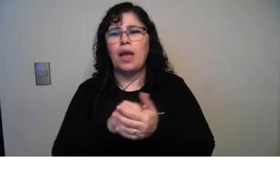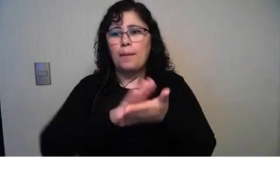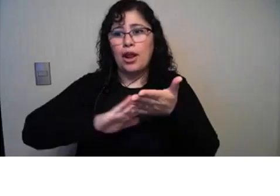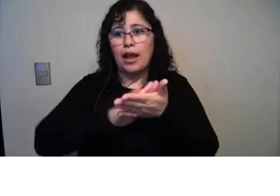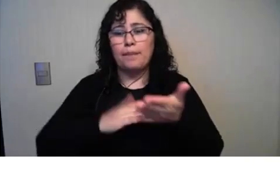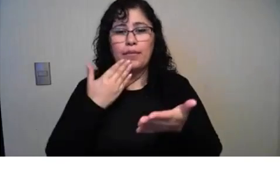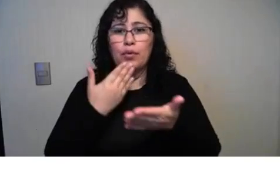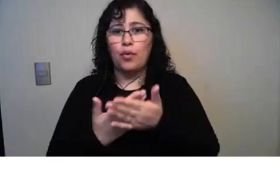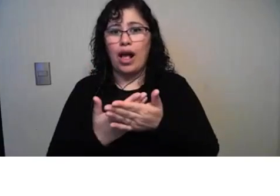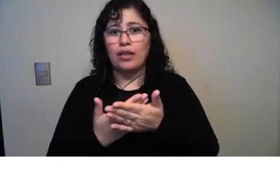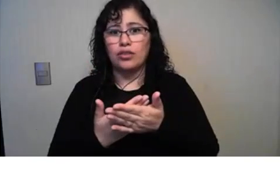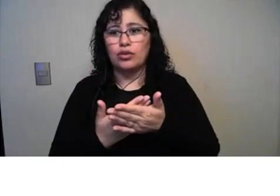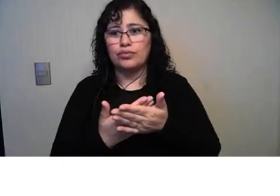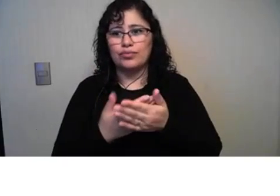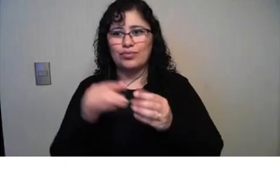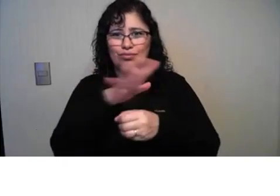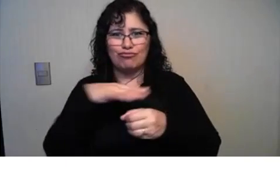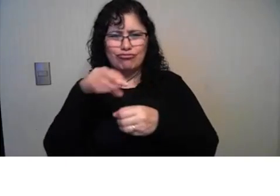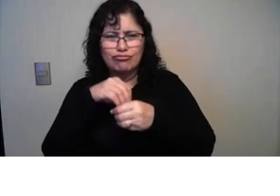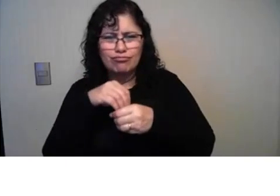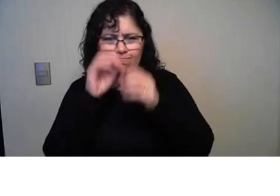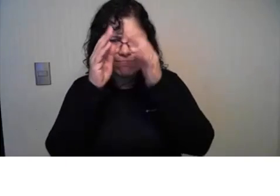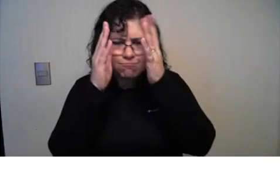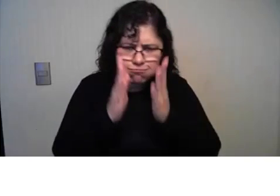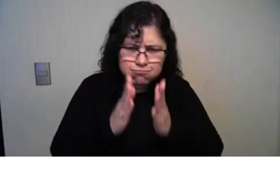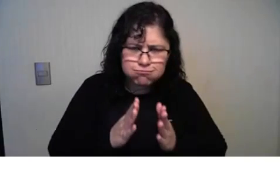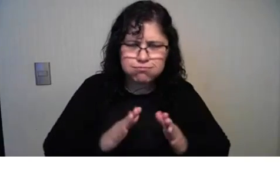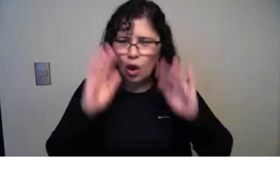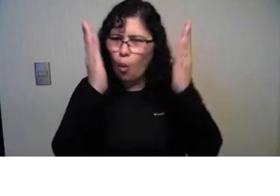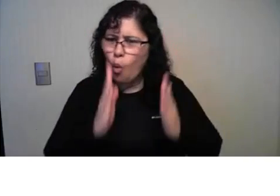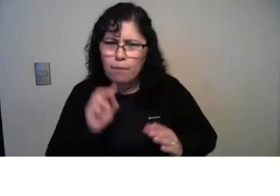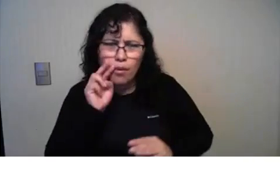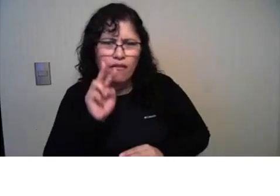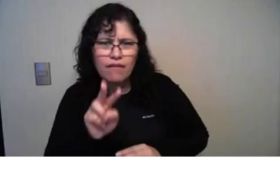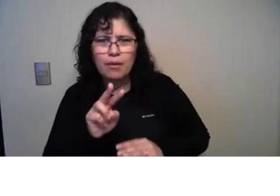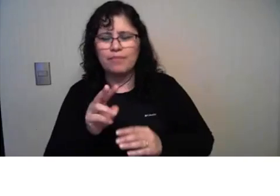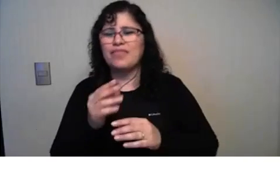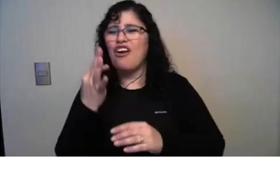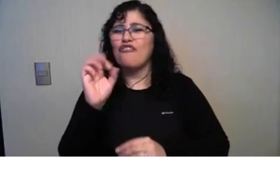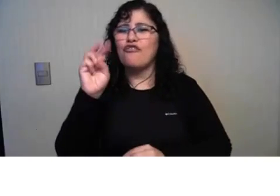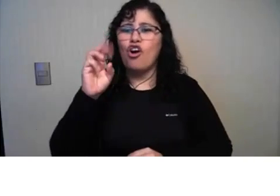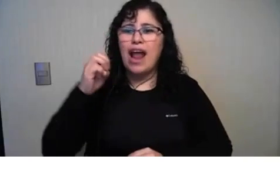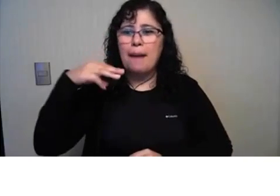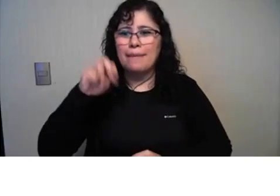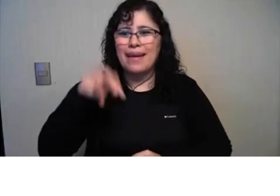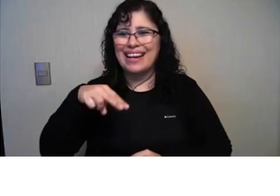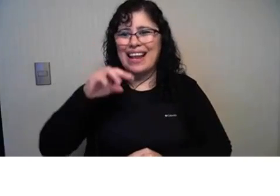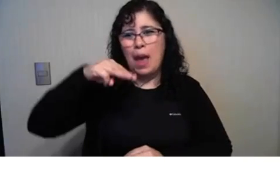cuando vemos el contexto del cuerpo, lo vamos a ubicar en el foramen magno a nivel craneal